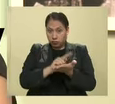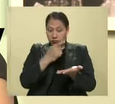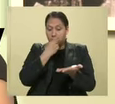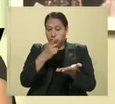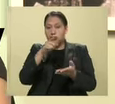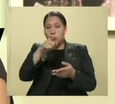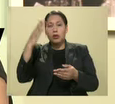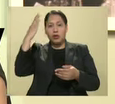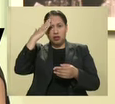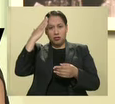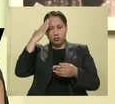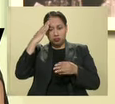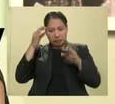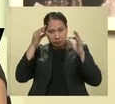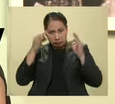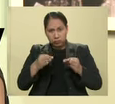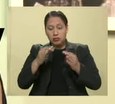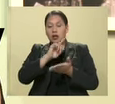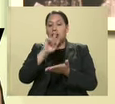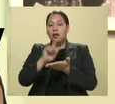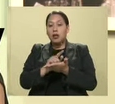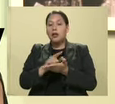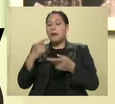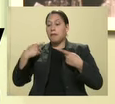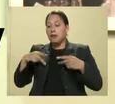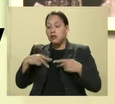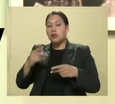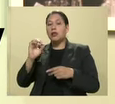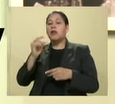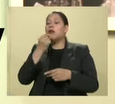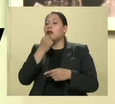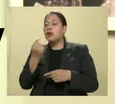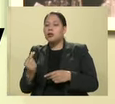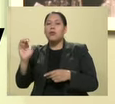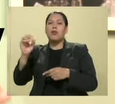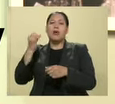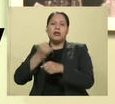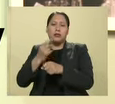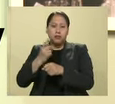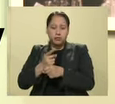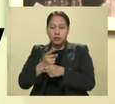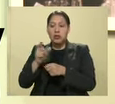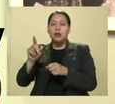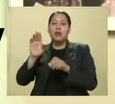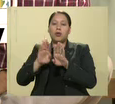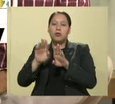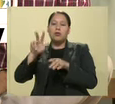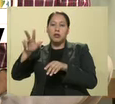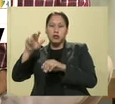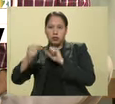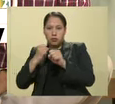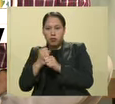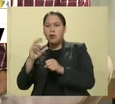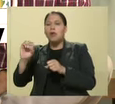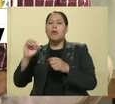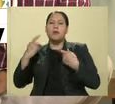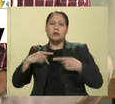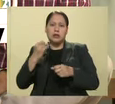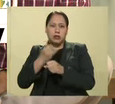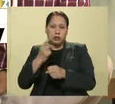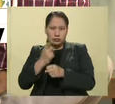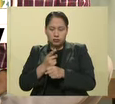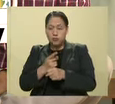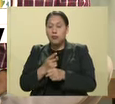un tutor legal de una persona, de un menor o de un incapaz, hablemos de menores de 18 años o de un incapaz,